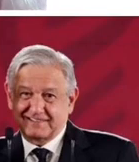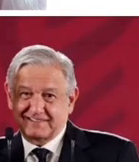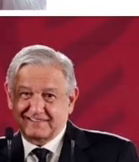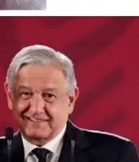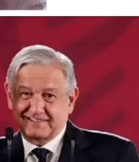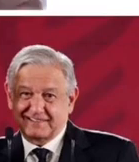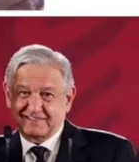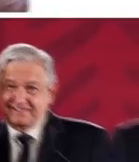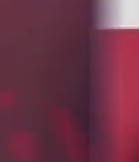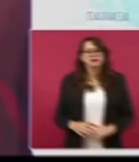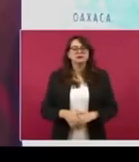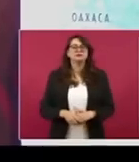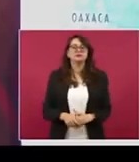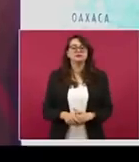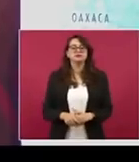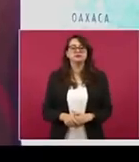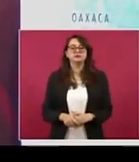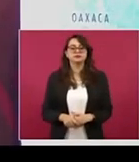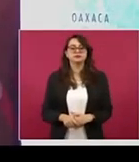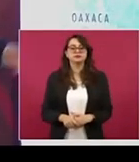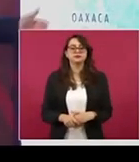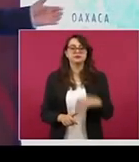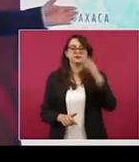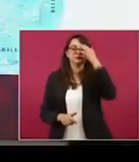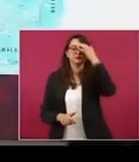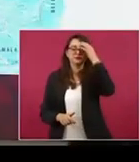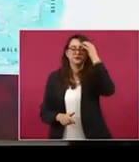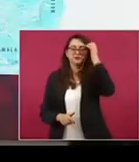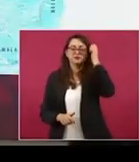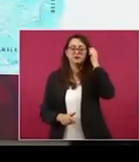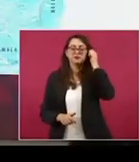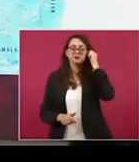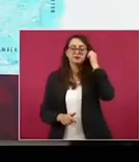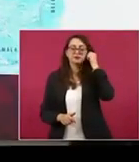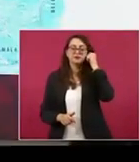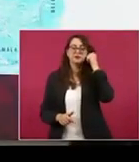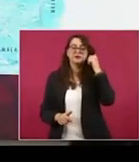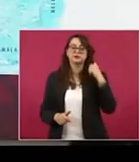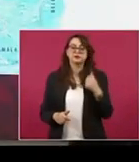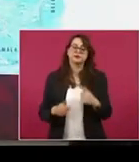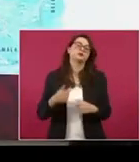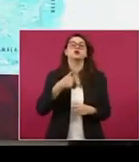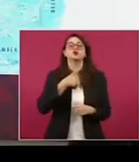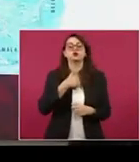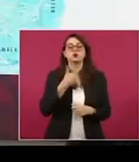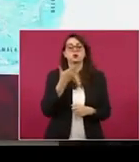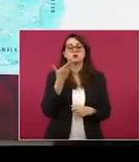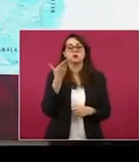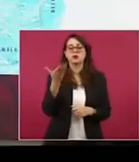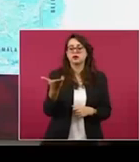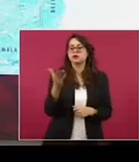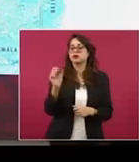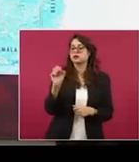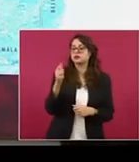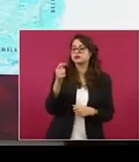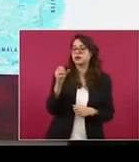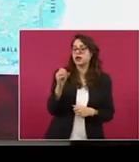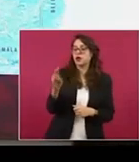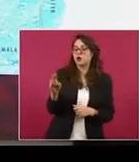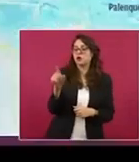Obrador. Entonces le pedí al secretario de Gobernación, porque comí, desayunamos,